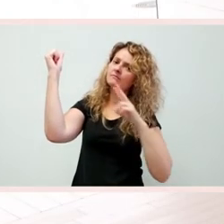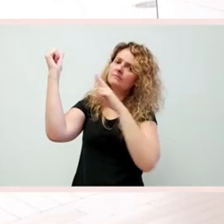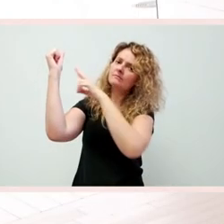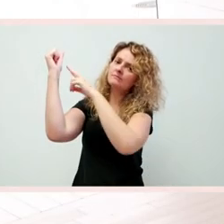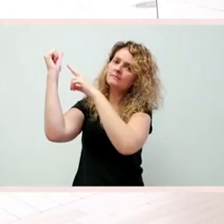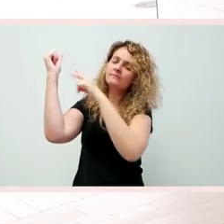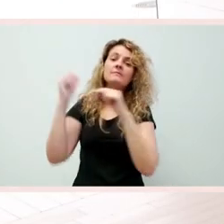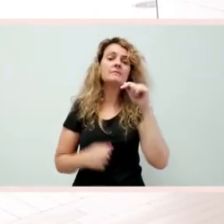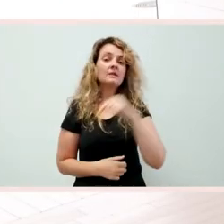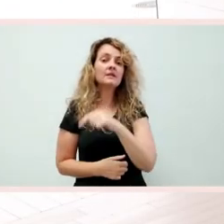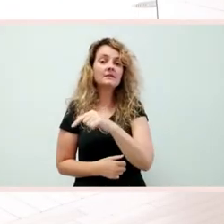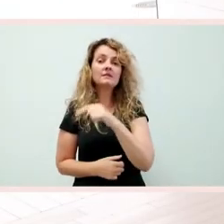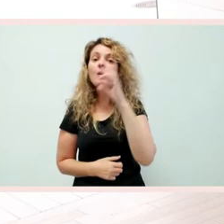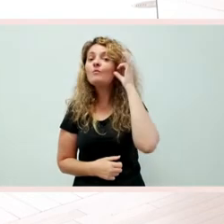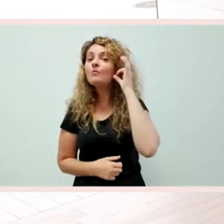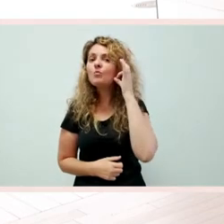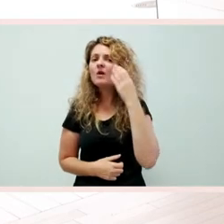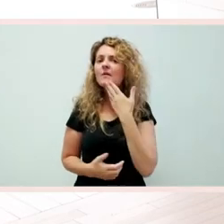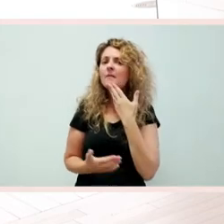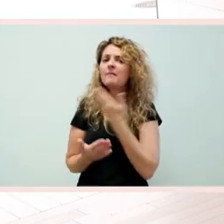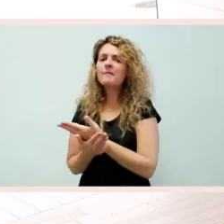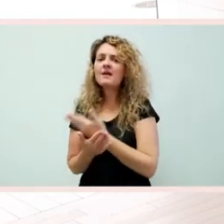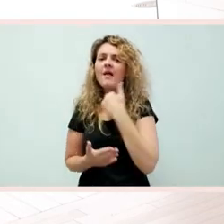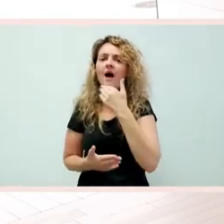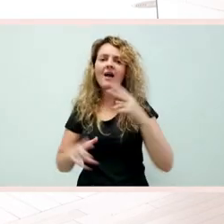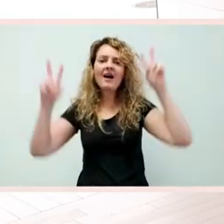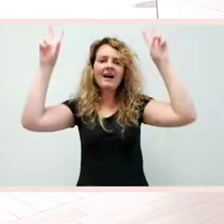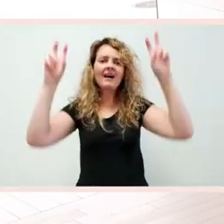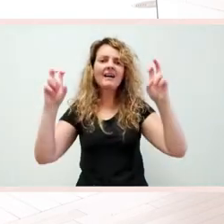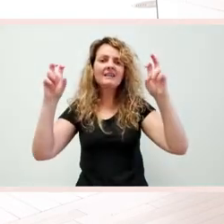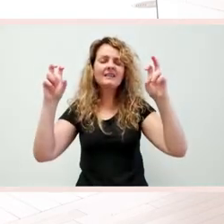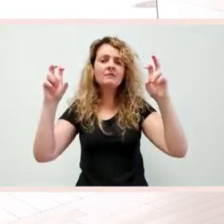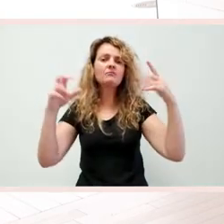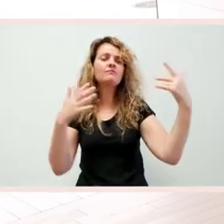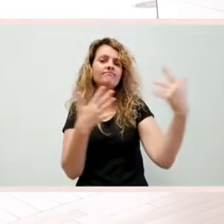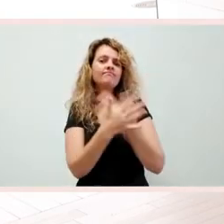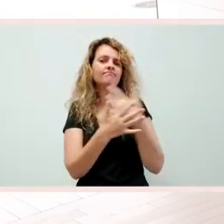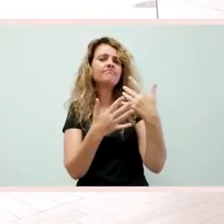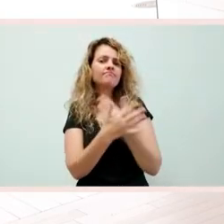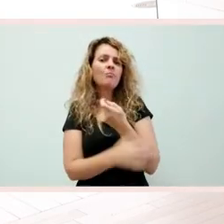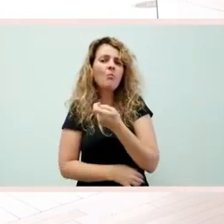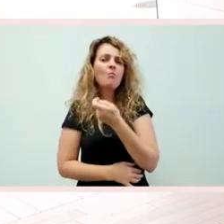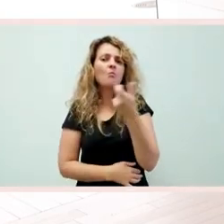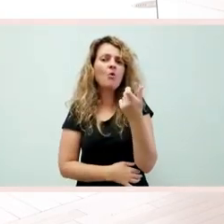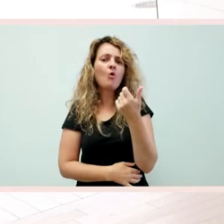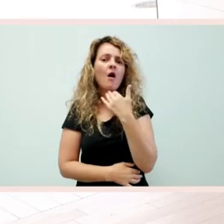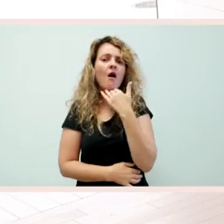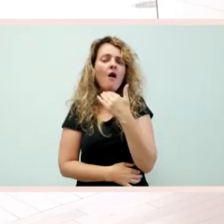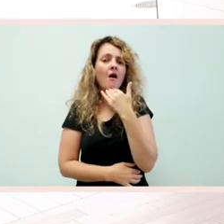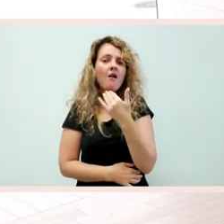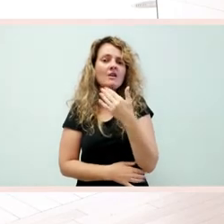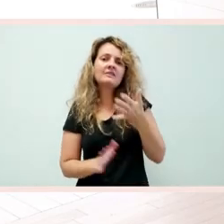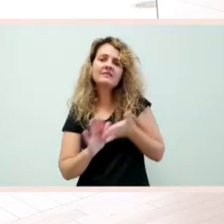muller vemos que está pedindo algo e o seu título xa un pouco vai explicándonos cal é o significado